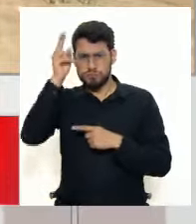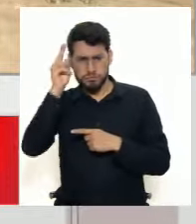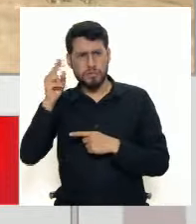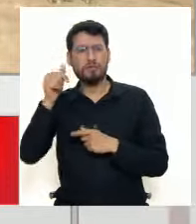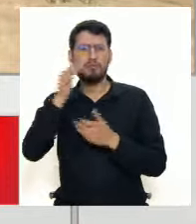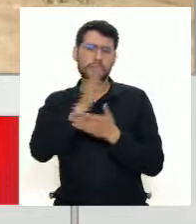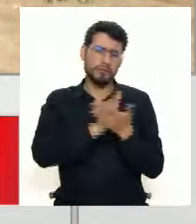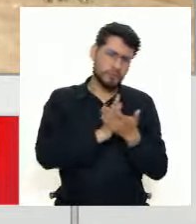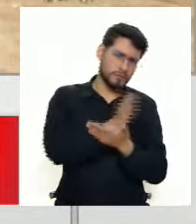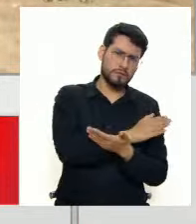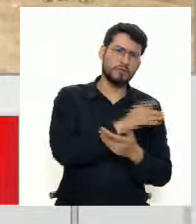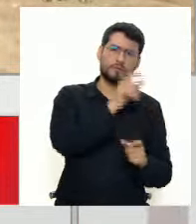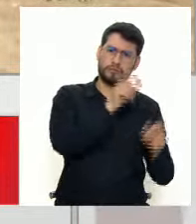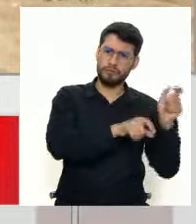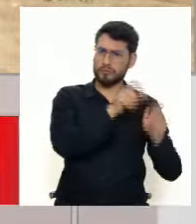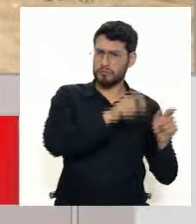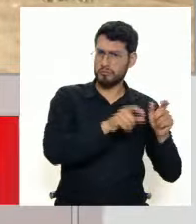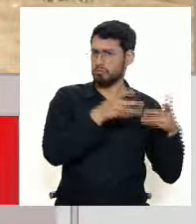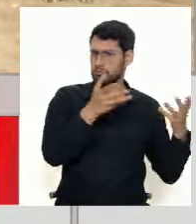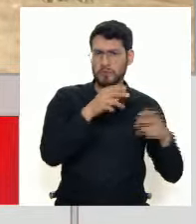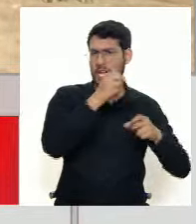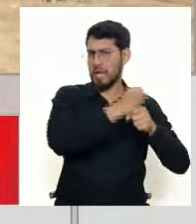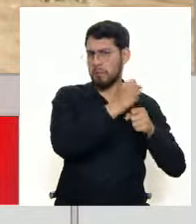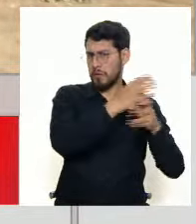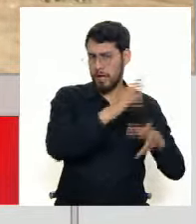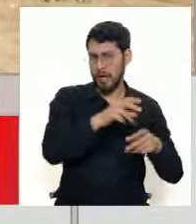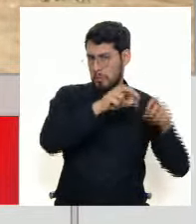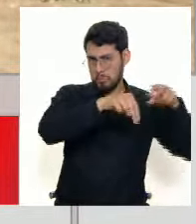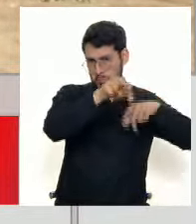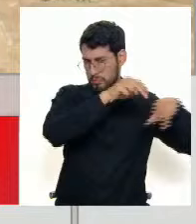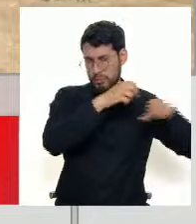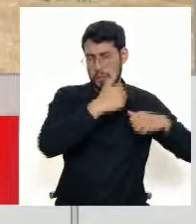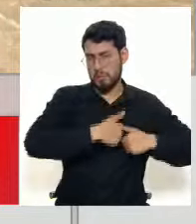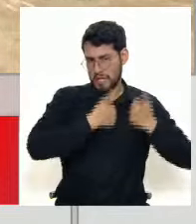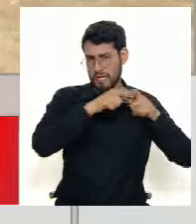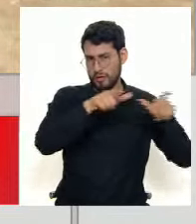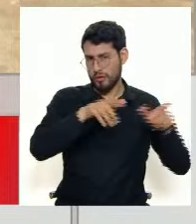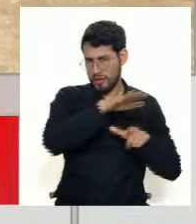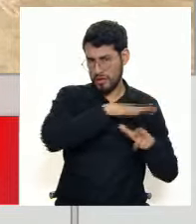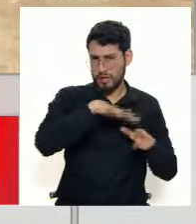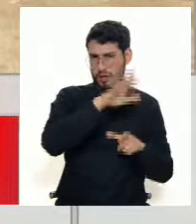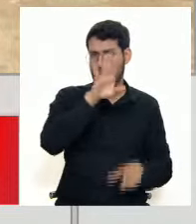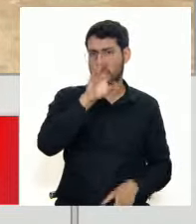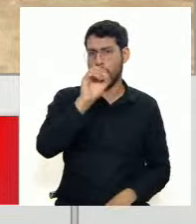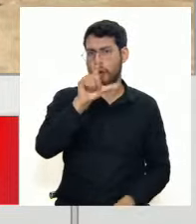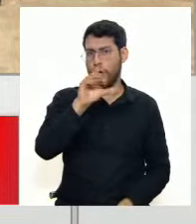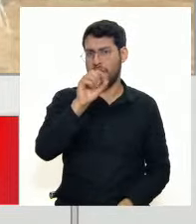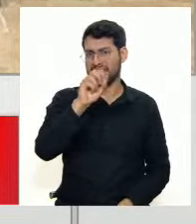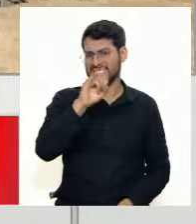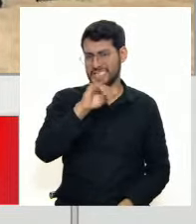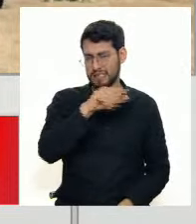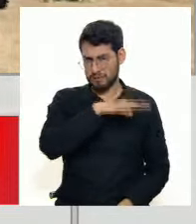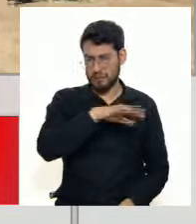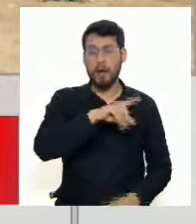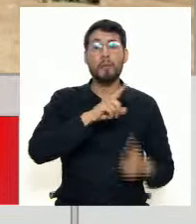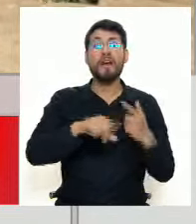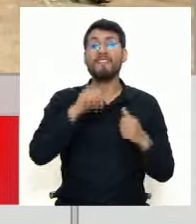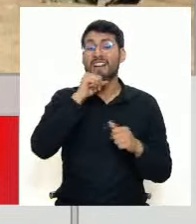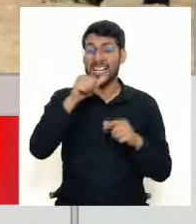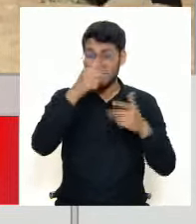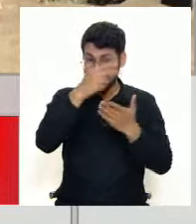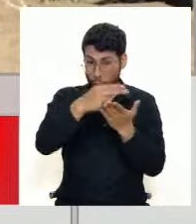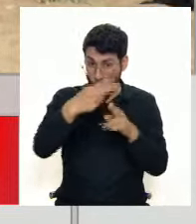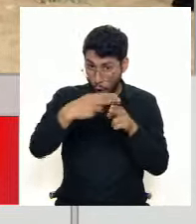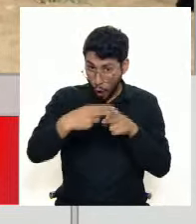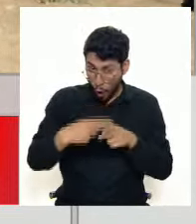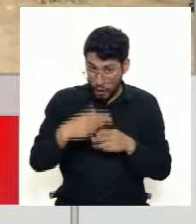y una cantidad de personas, trabajadores también, que vivían por este sector de Bolognesi, pero no se tiene la lista todavía